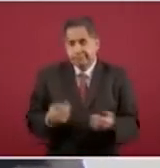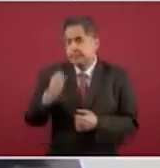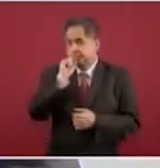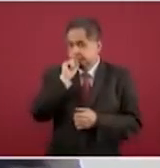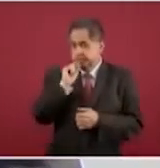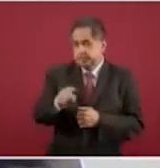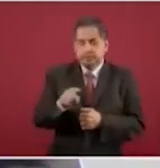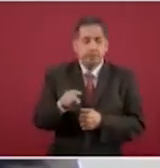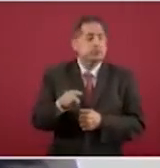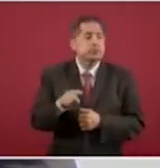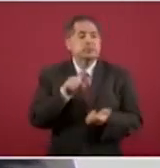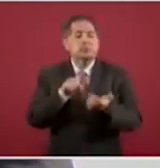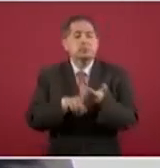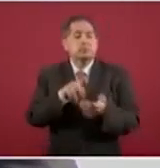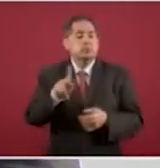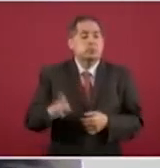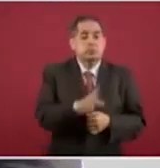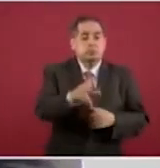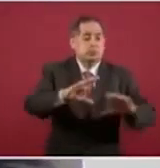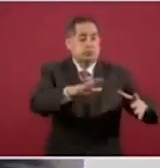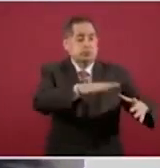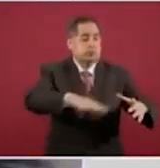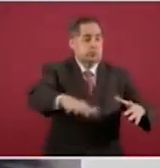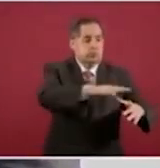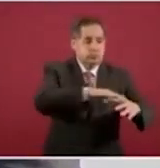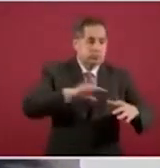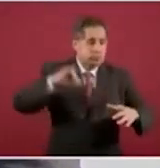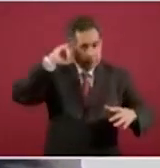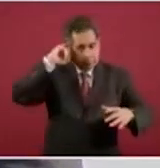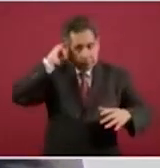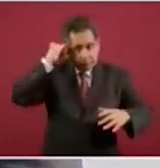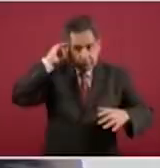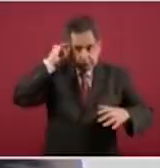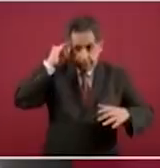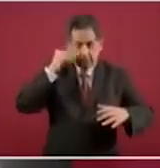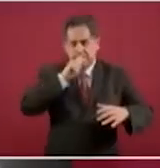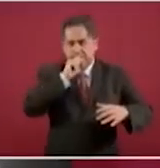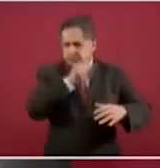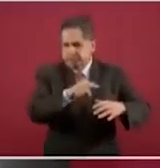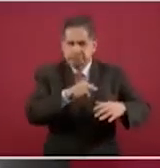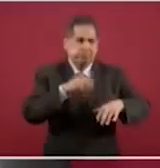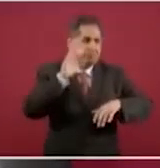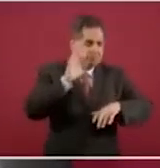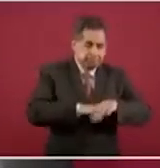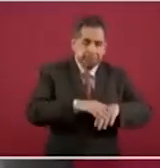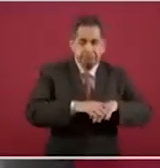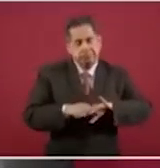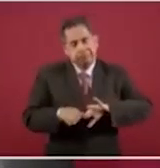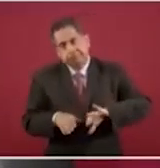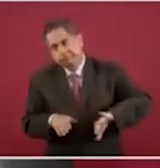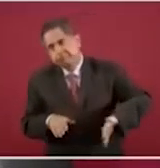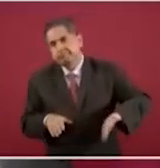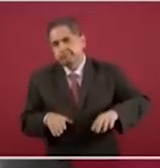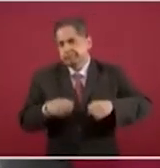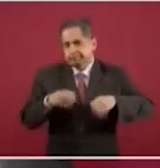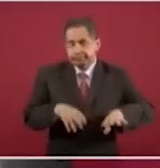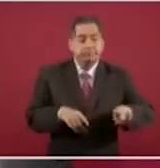caso de población indígena que son evidentemente los que han estado más marginados